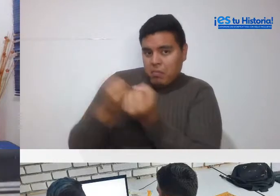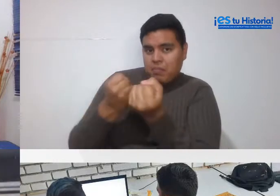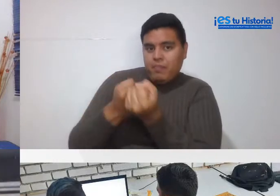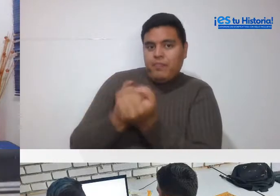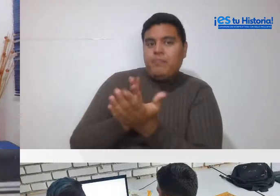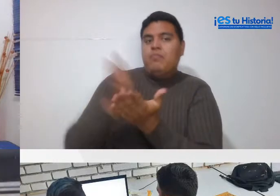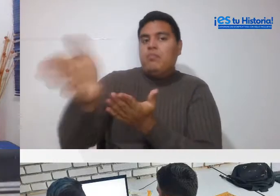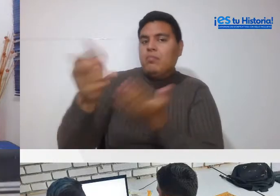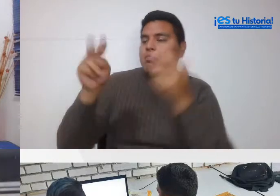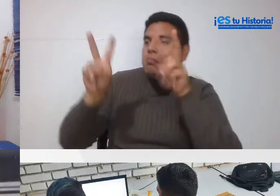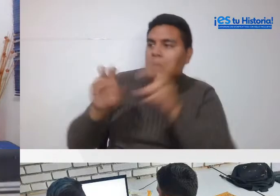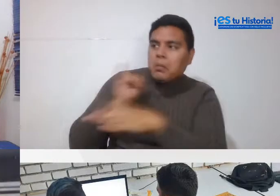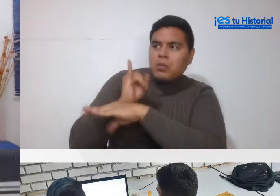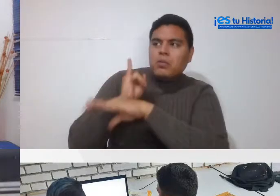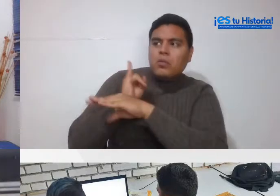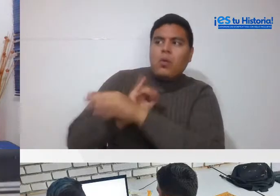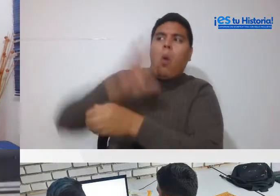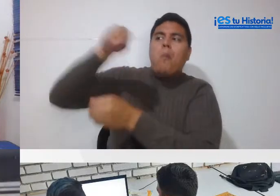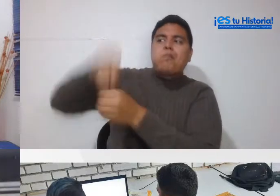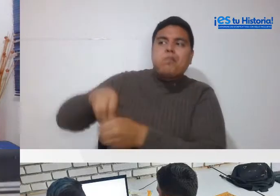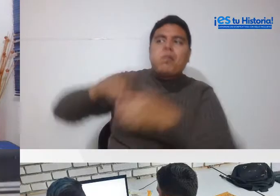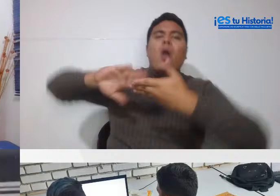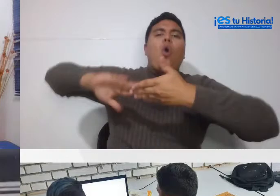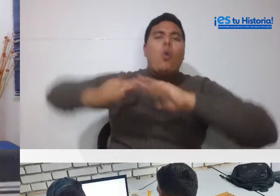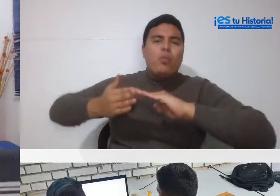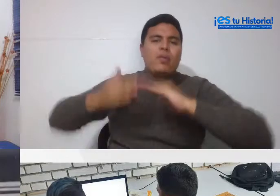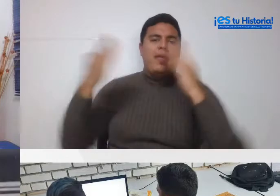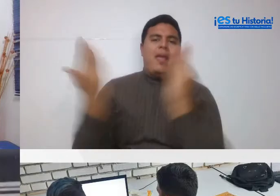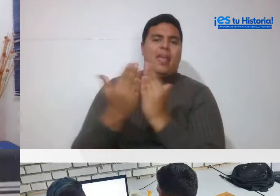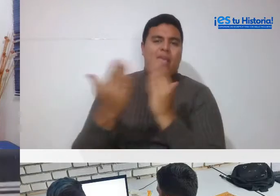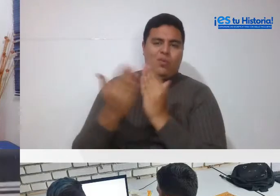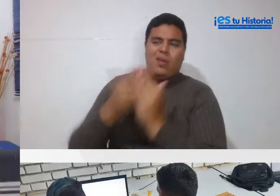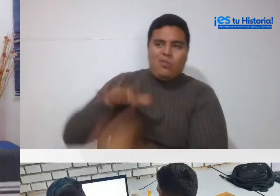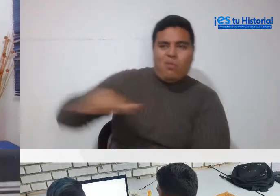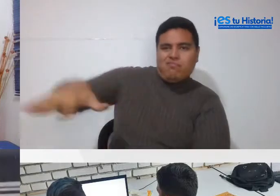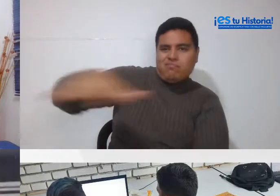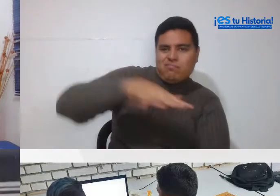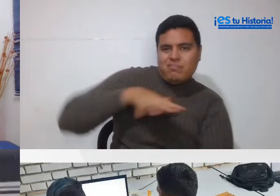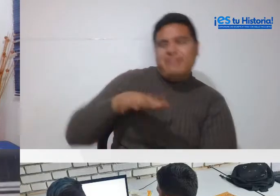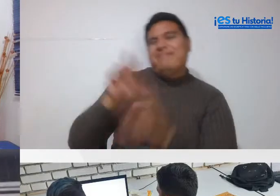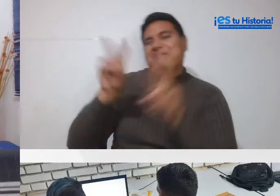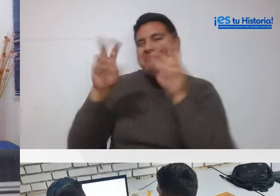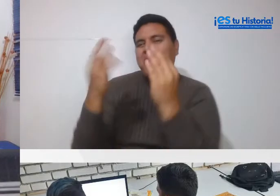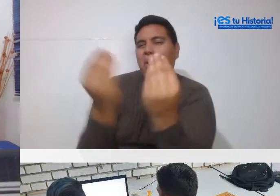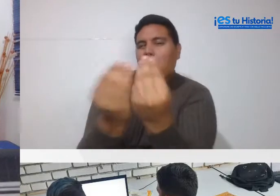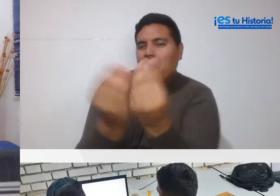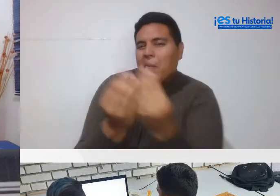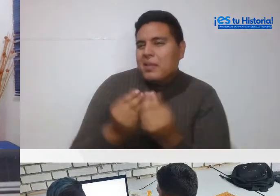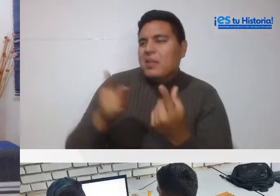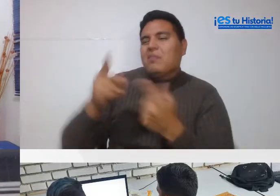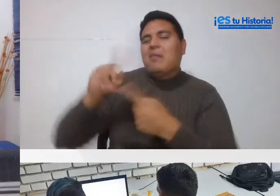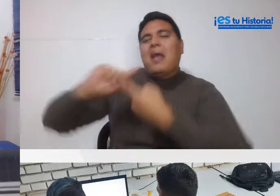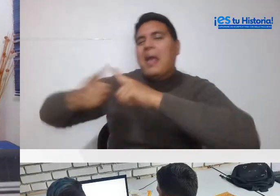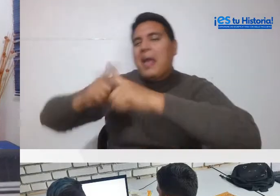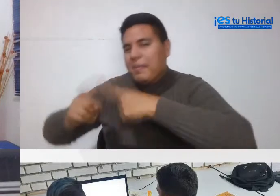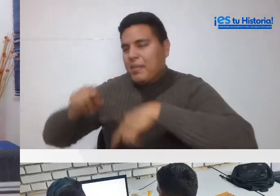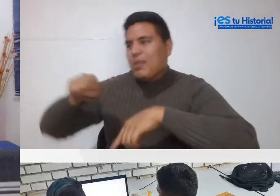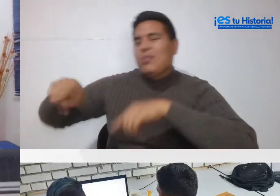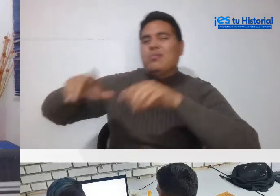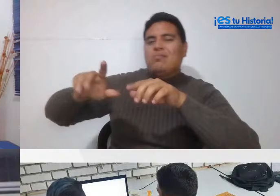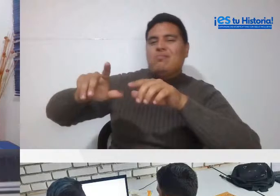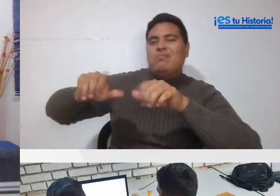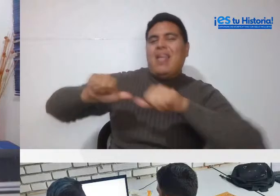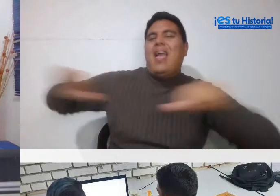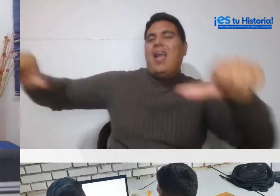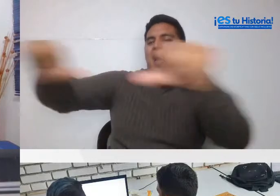institución educativa y desde toda la comunidad educativa como tal, hablando de los compañeros, de sus mismos amigos de aula.